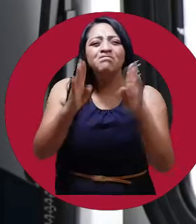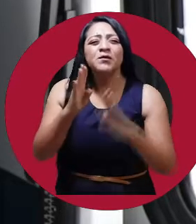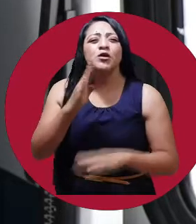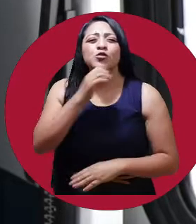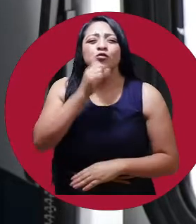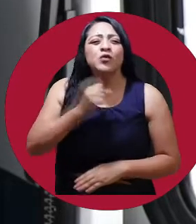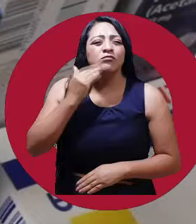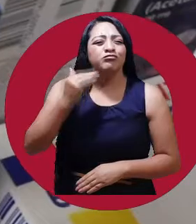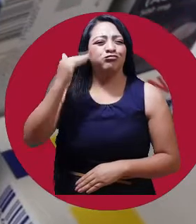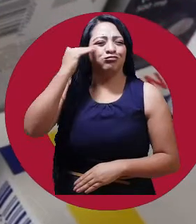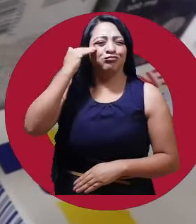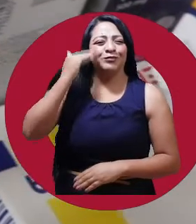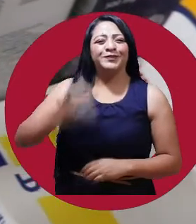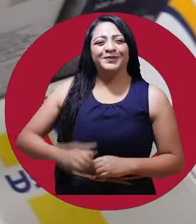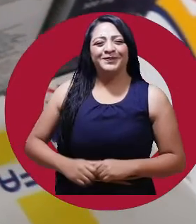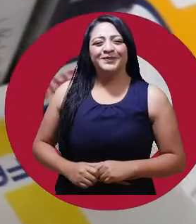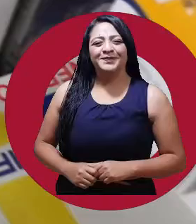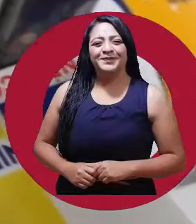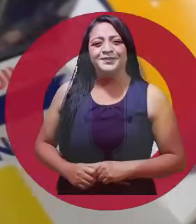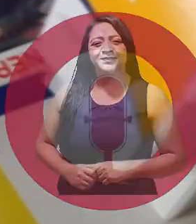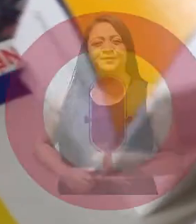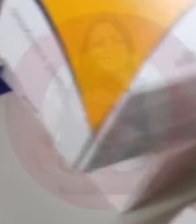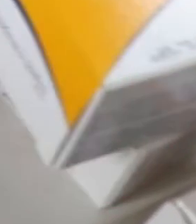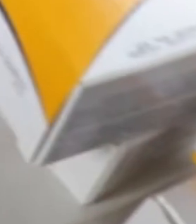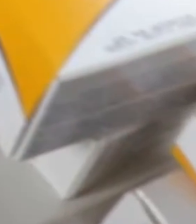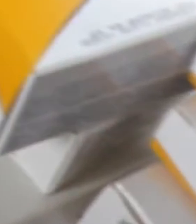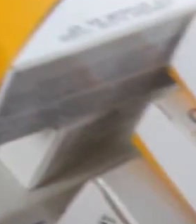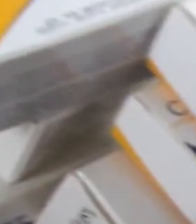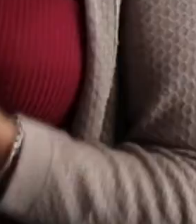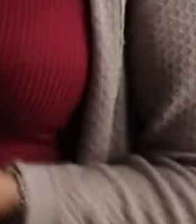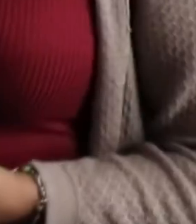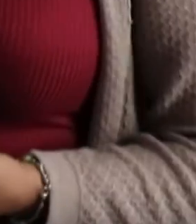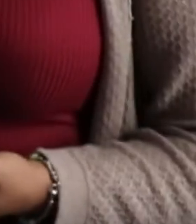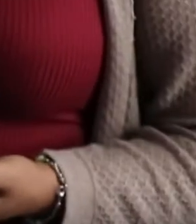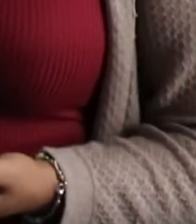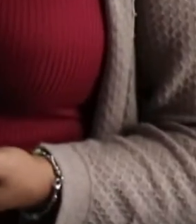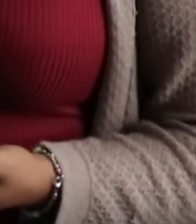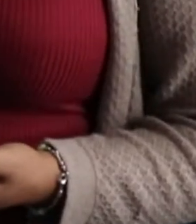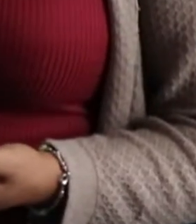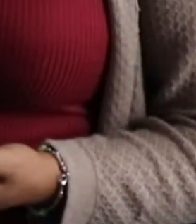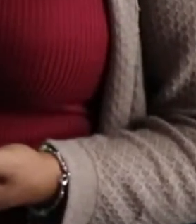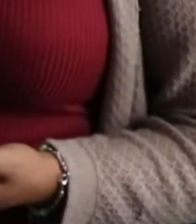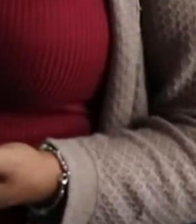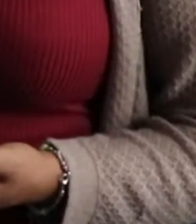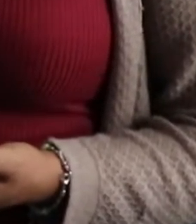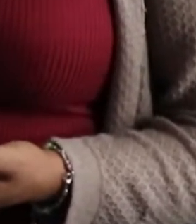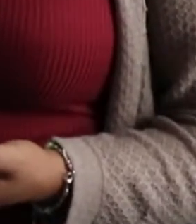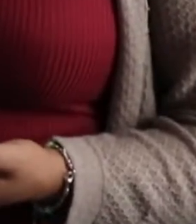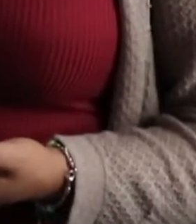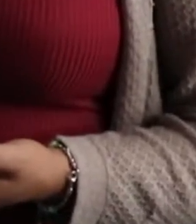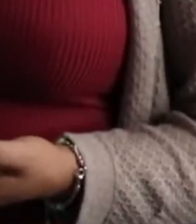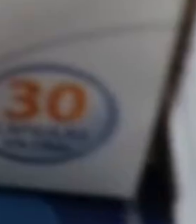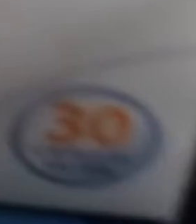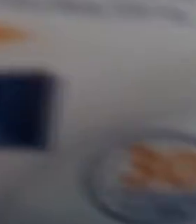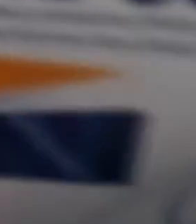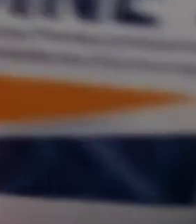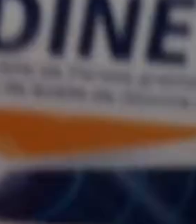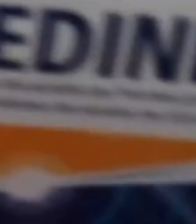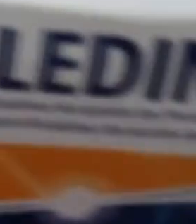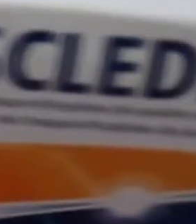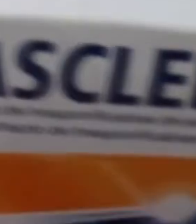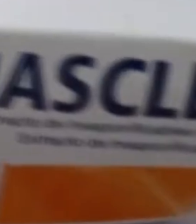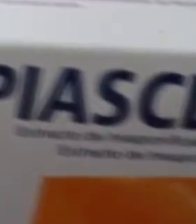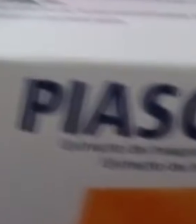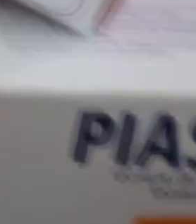los adultos mayores. Chusku, Shinayata, Picha, Kuski, Kiyapi, Otavalupi, Tatu, Arnishkata, Rurarirka, Kaigayamorra,